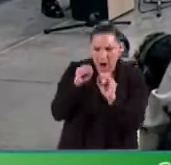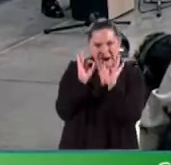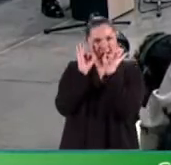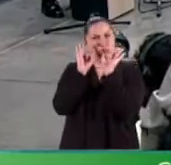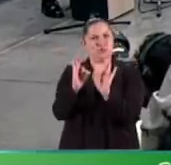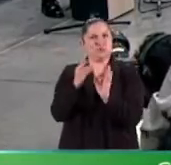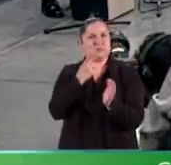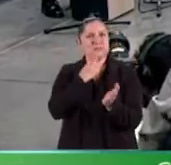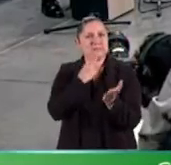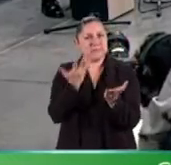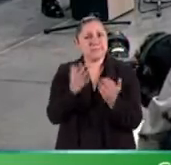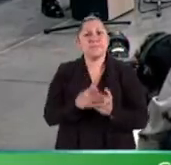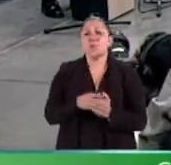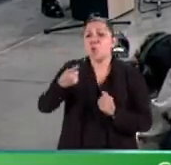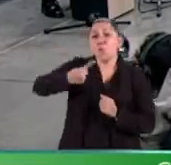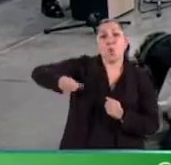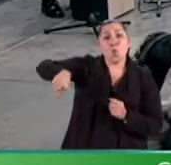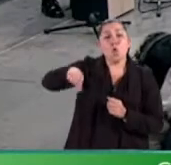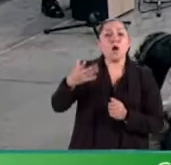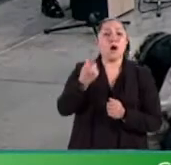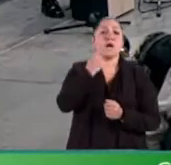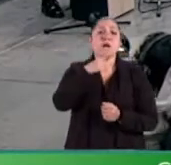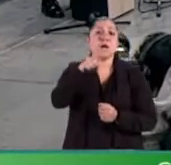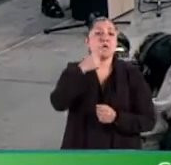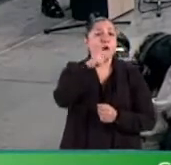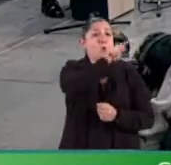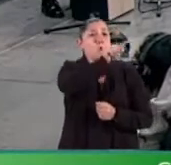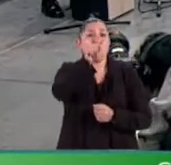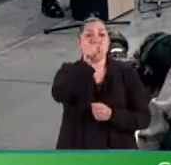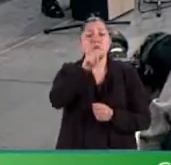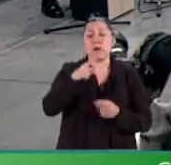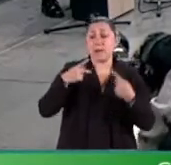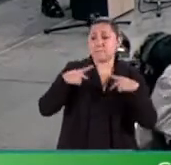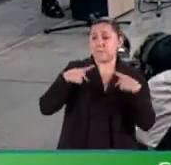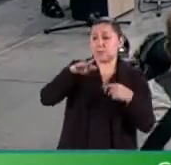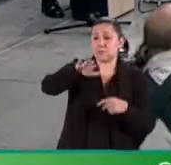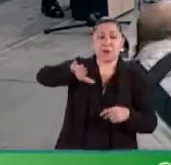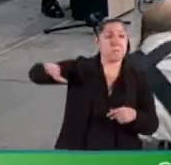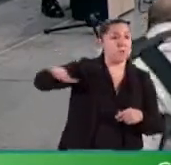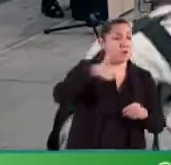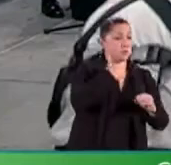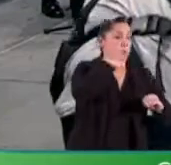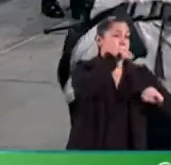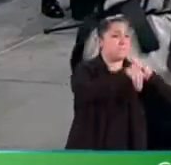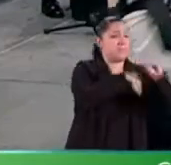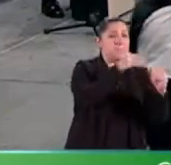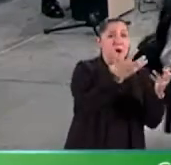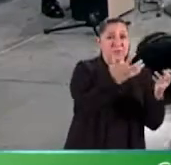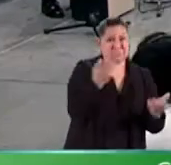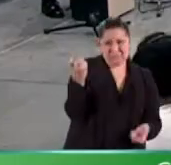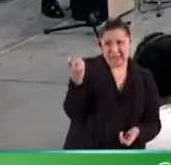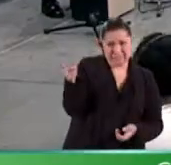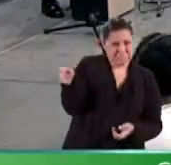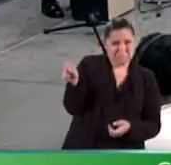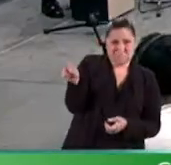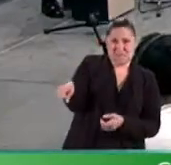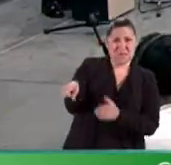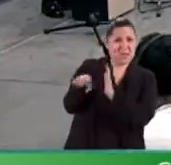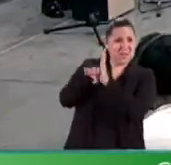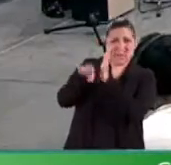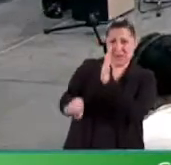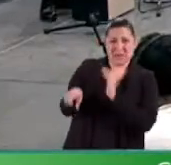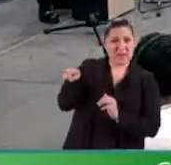veces lo denunciaron, de espaldas al pueblo, como en los mejores tiempos de la nefasta, como dice el presidente, nefasta